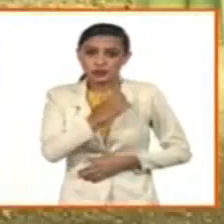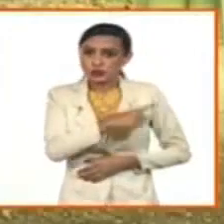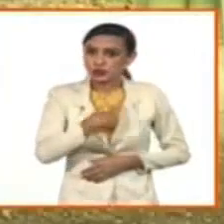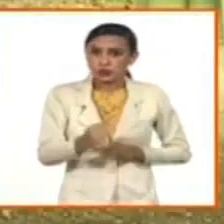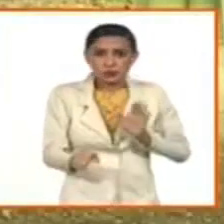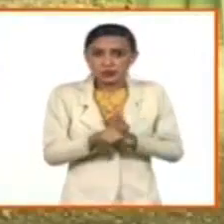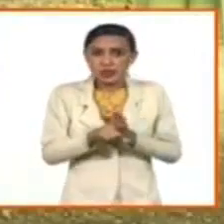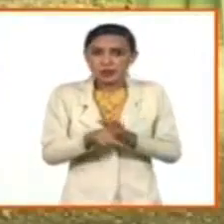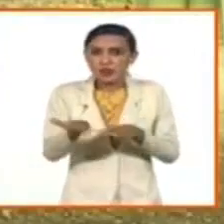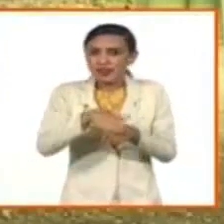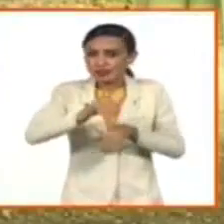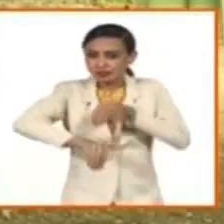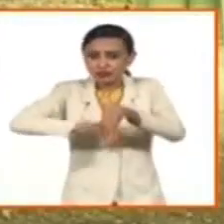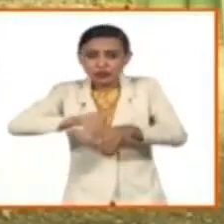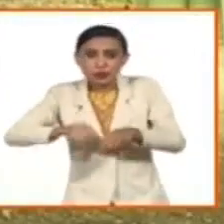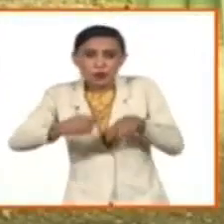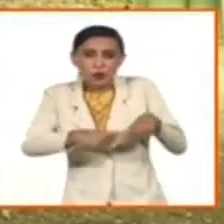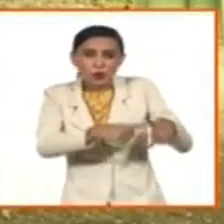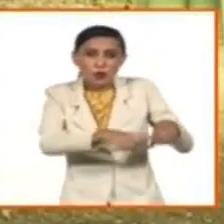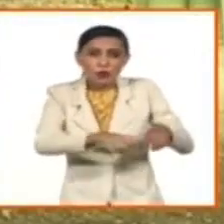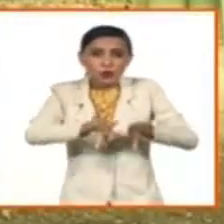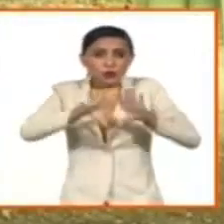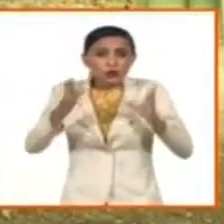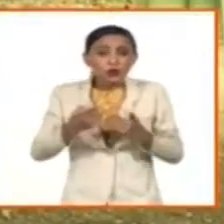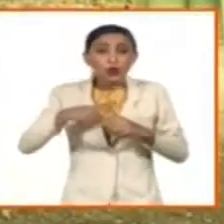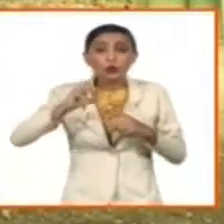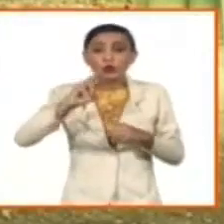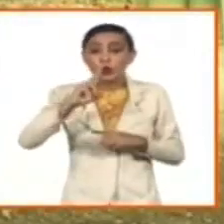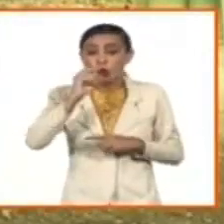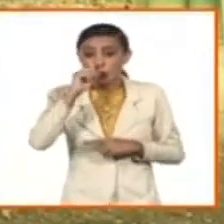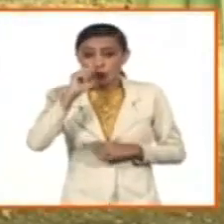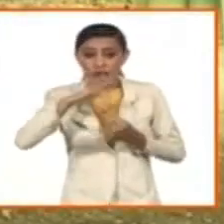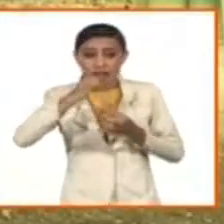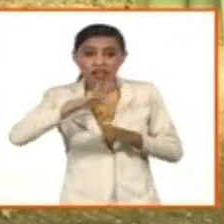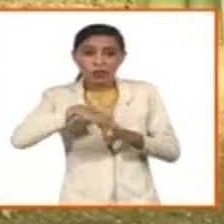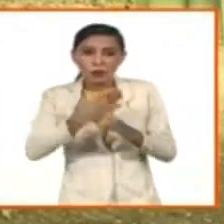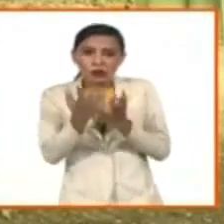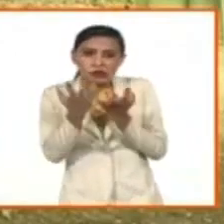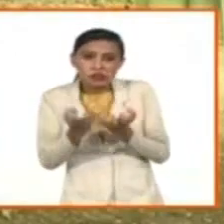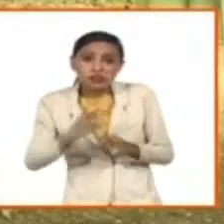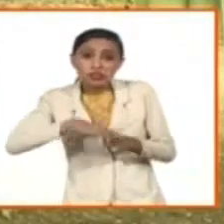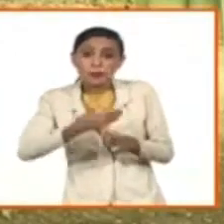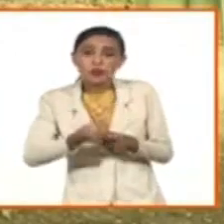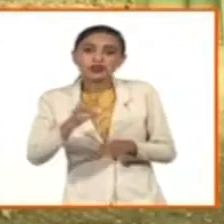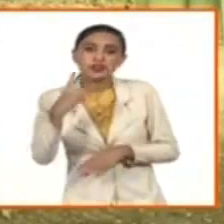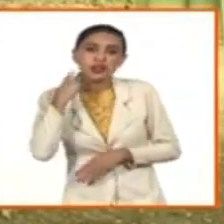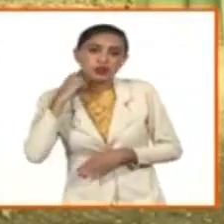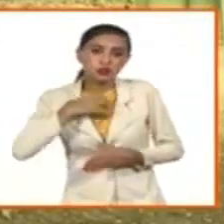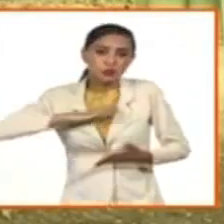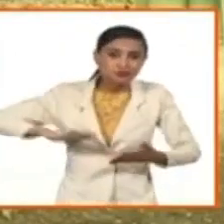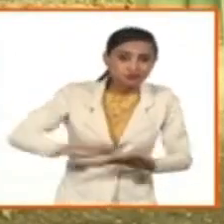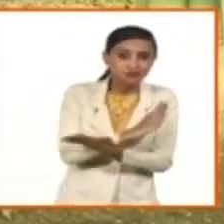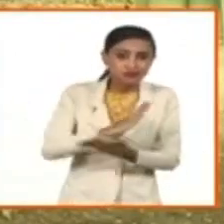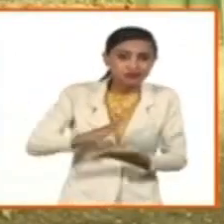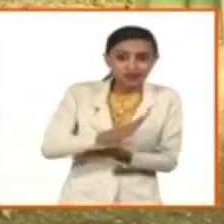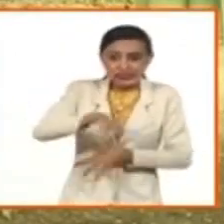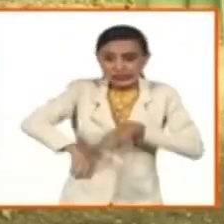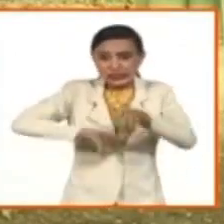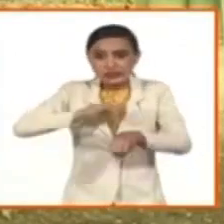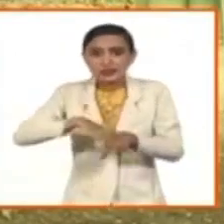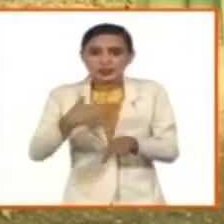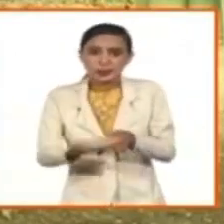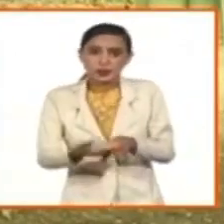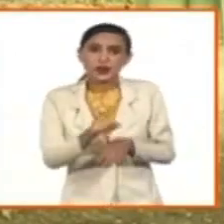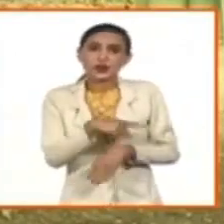llamamos la finca de toro baja completamente se nos enfermó y acabó los tres años tuvimos que desmontar entonces nos llevamos por el principio martiano